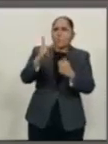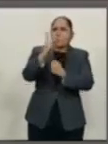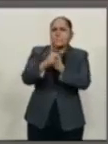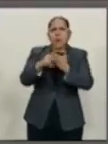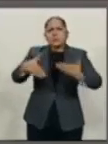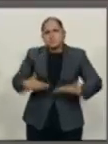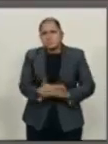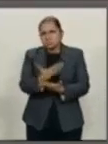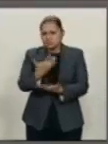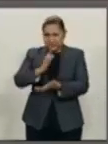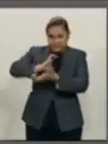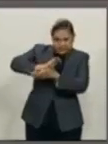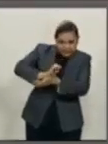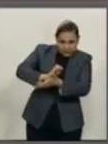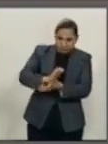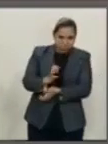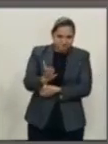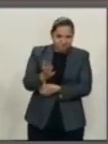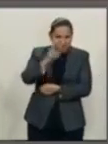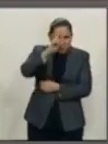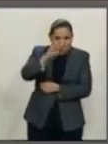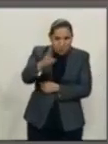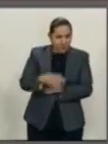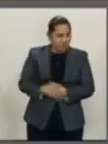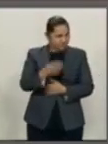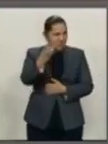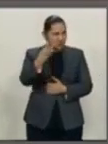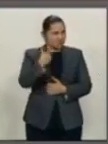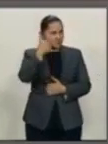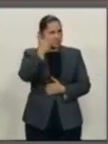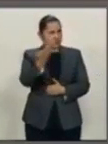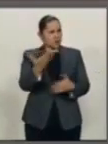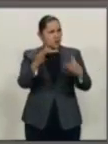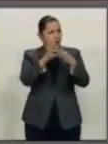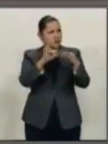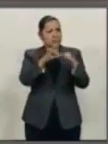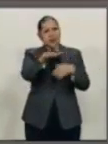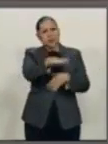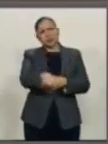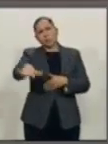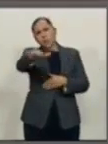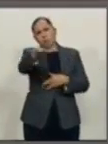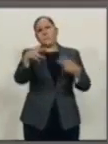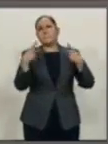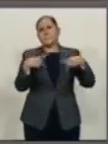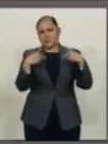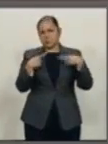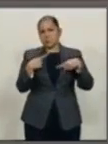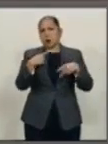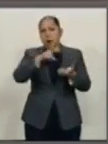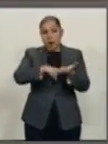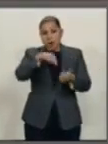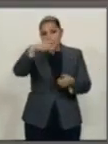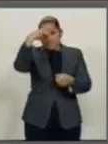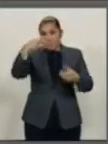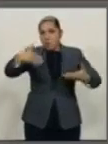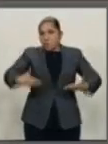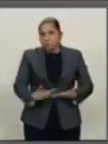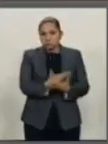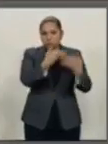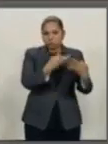tribuna quiero dirigirme a todos los ciudadanos mexicanos por naturalización, hombres, mujeres, que han generado